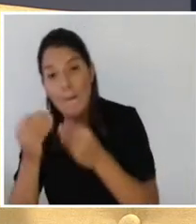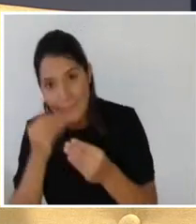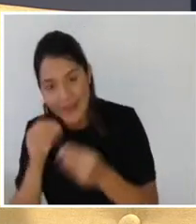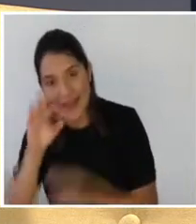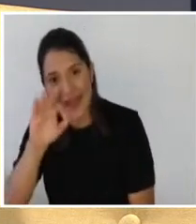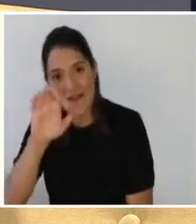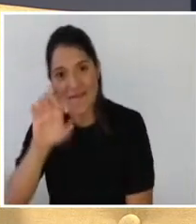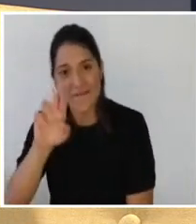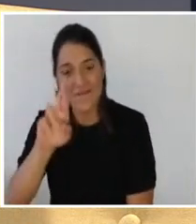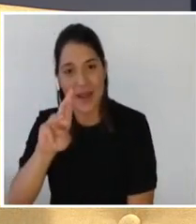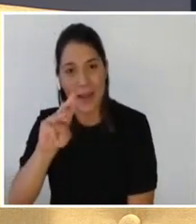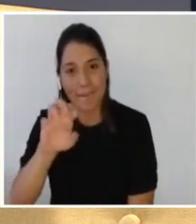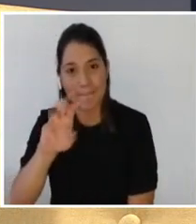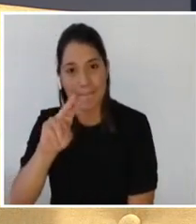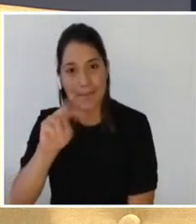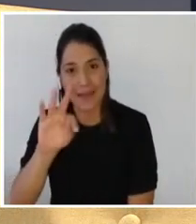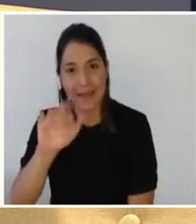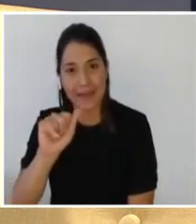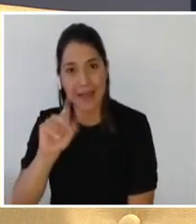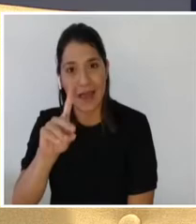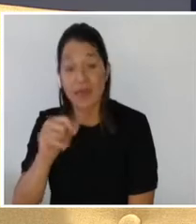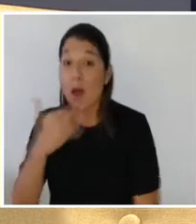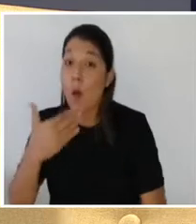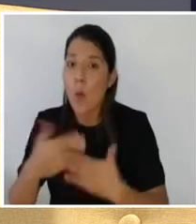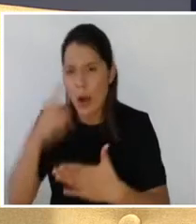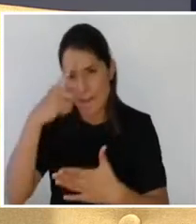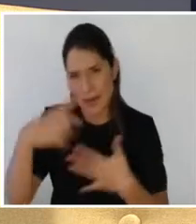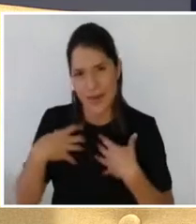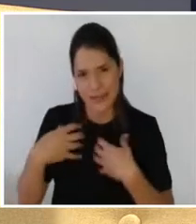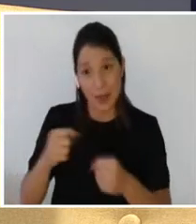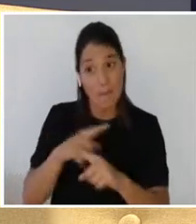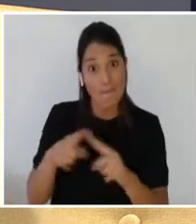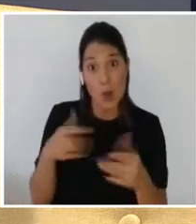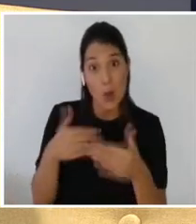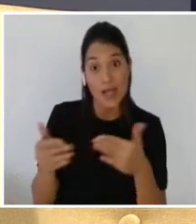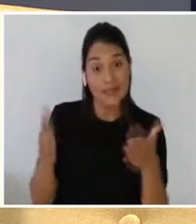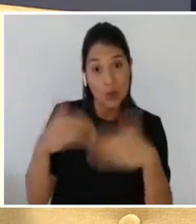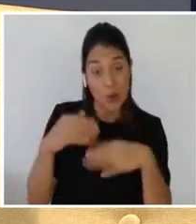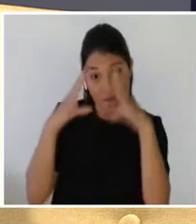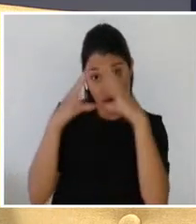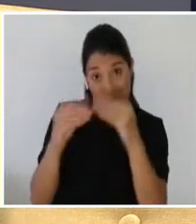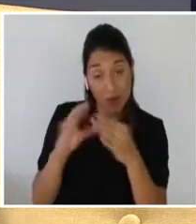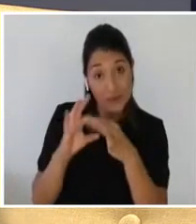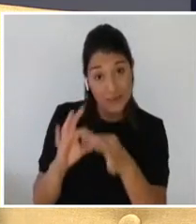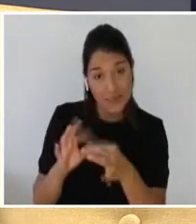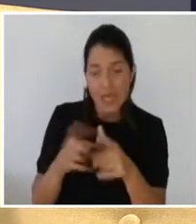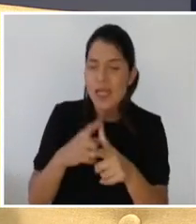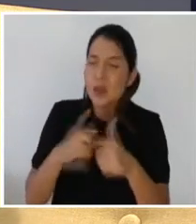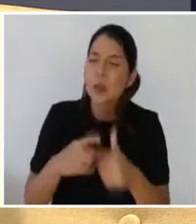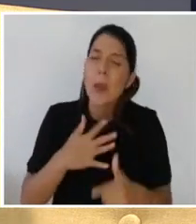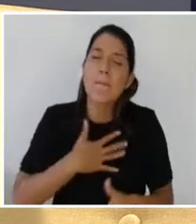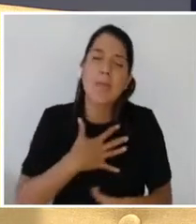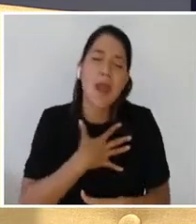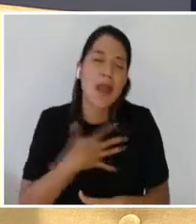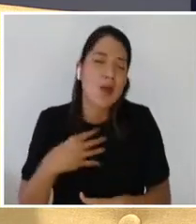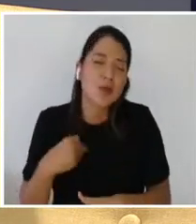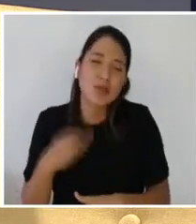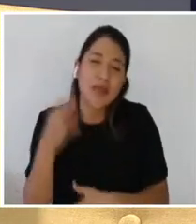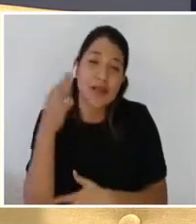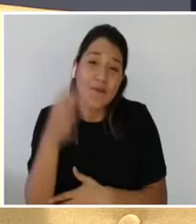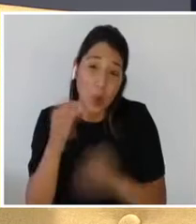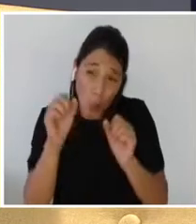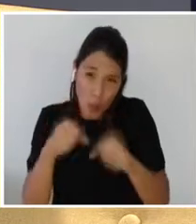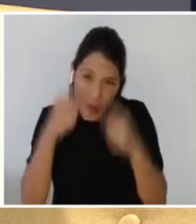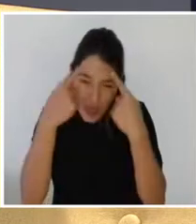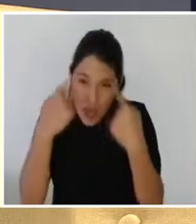la salud, y verá que casi no hay información sobre eso. Entonces me gustaría llegar a promocionarlos, a